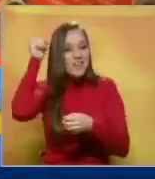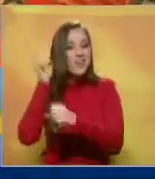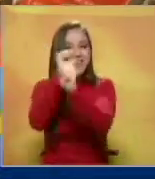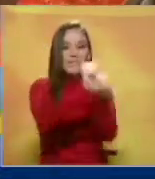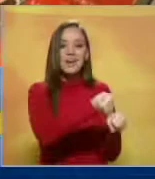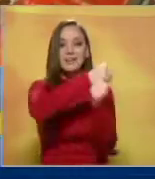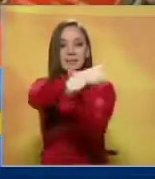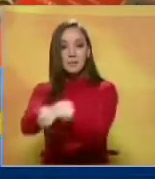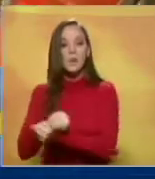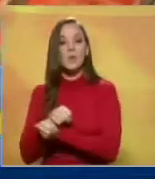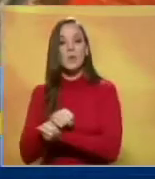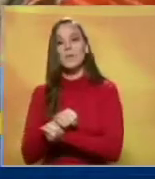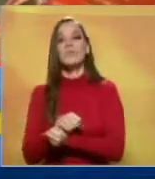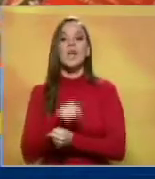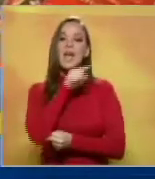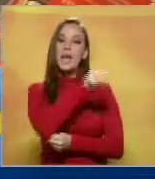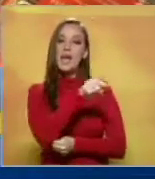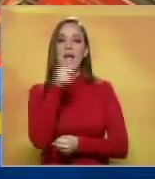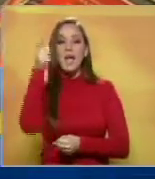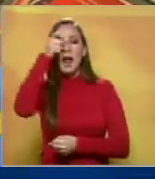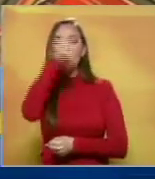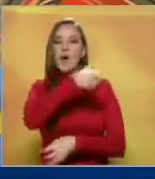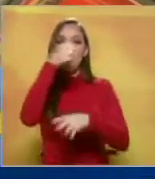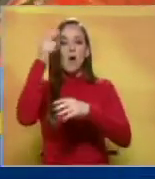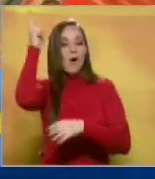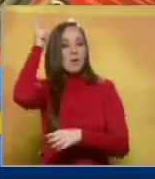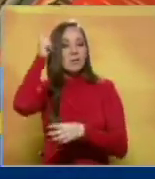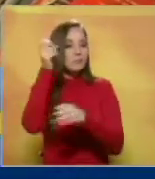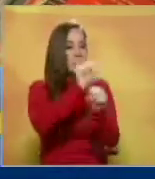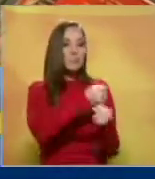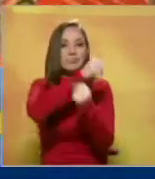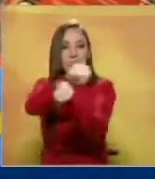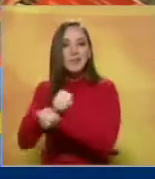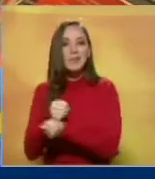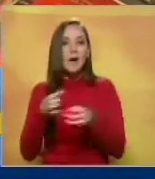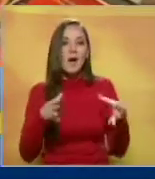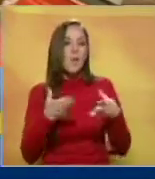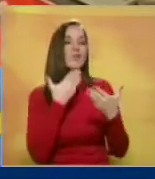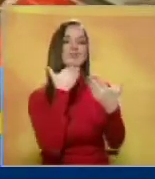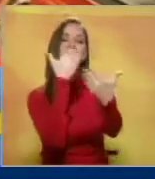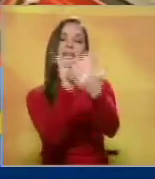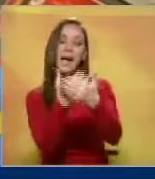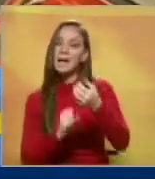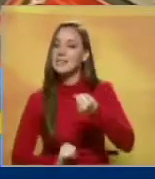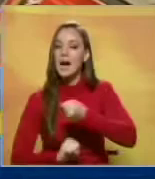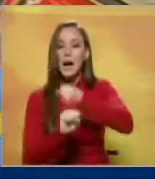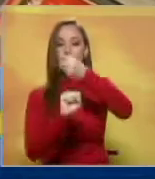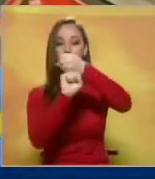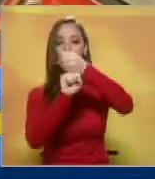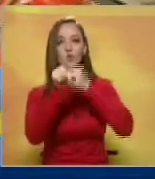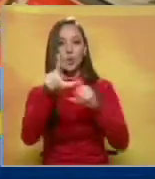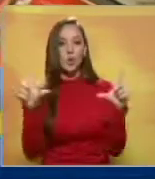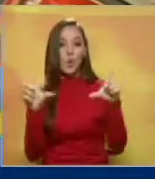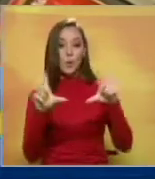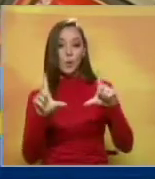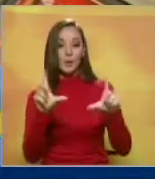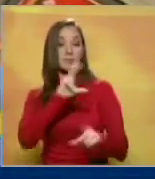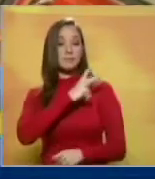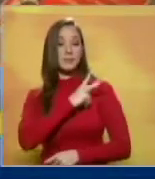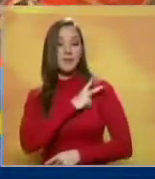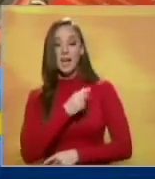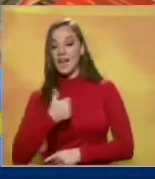esté en nombre de ese pueblo que de verdad ha sentido pues ese apoyo por este canal de televisión y a este corresponsal